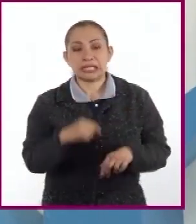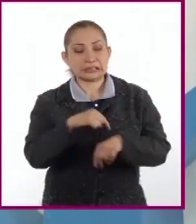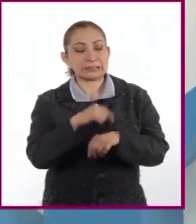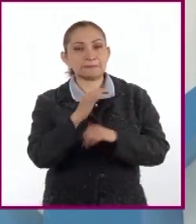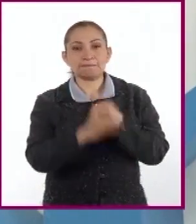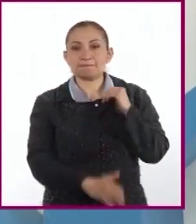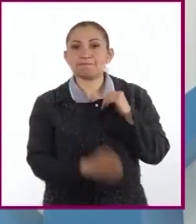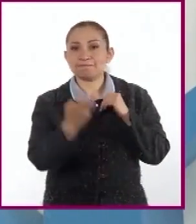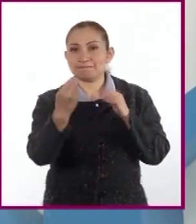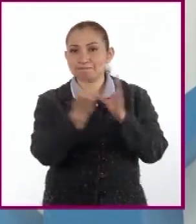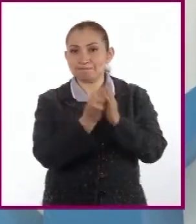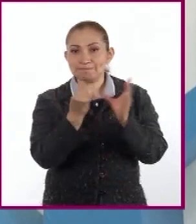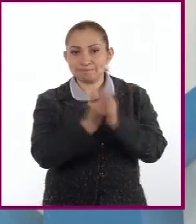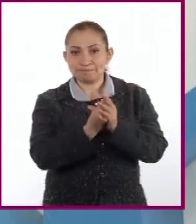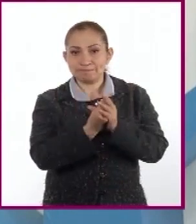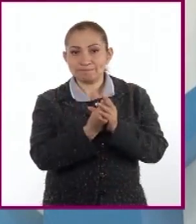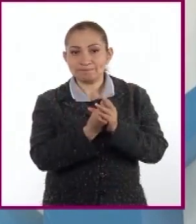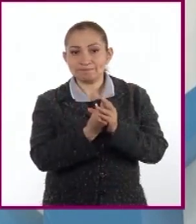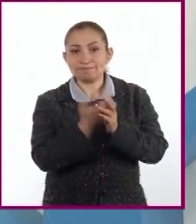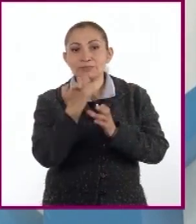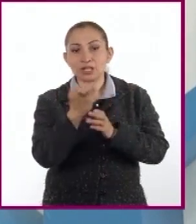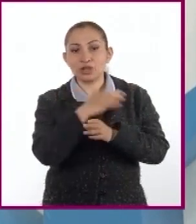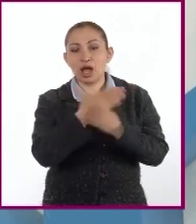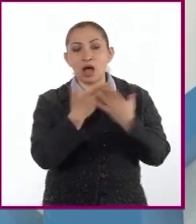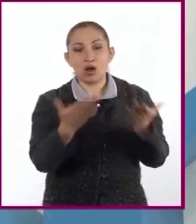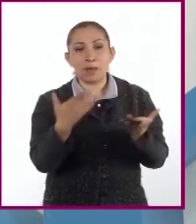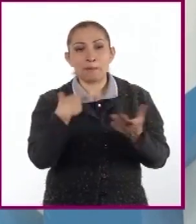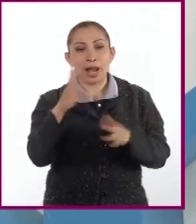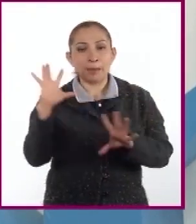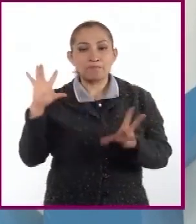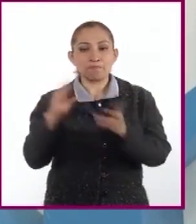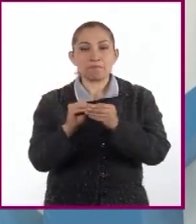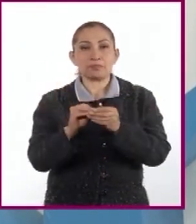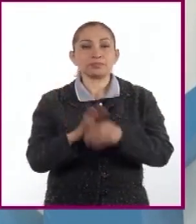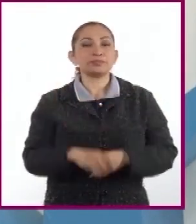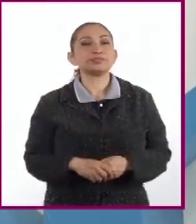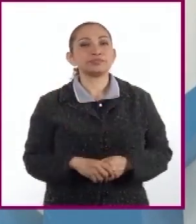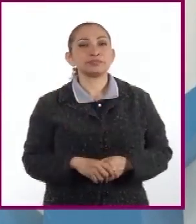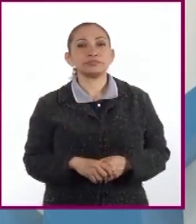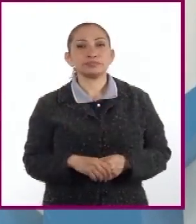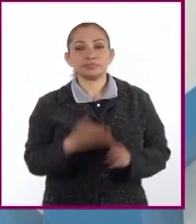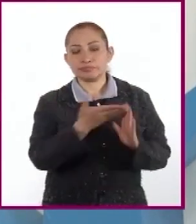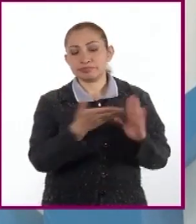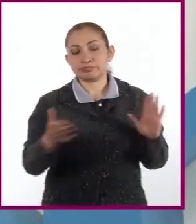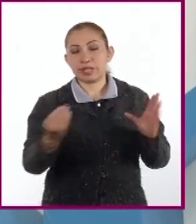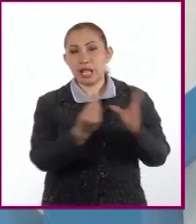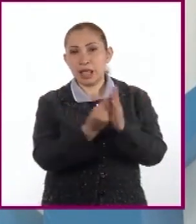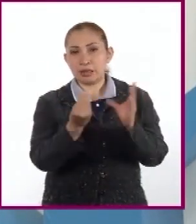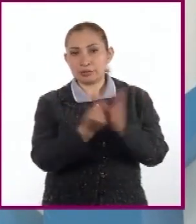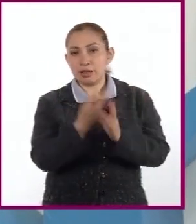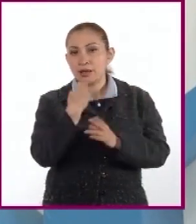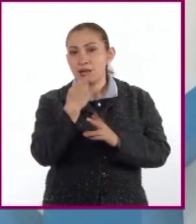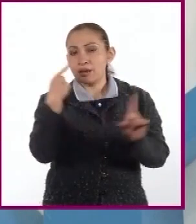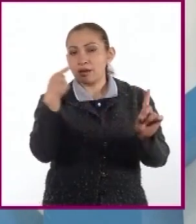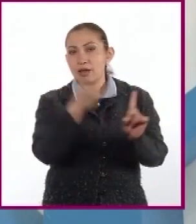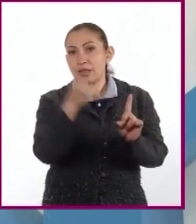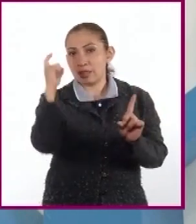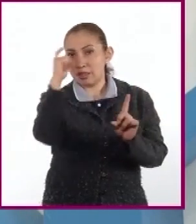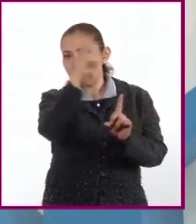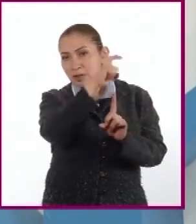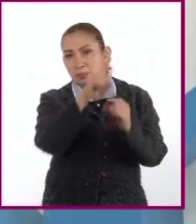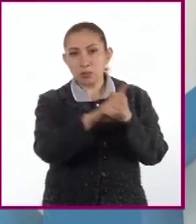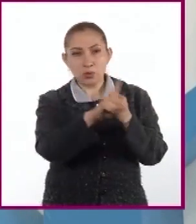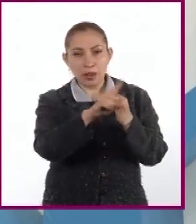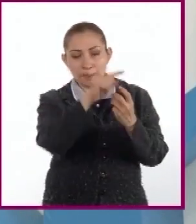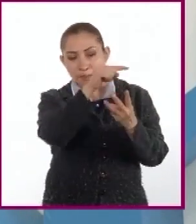tiempo de esta sesión, por lo que ya es momento para recapitular. A lo largo de la sesión, hablamos de los desafíos que